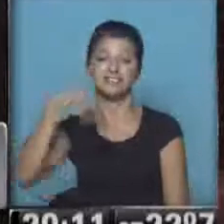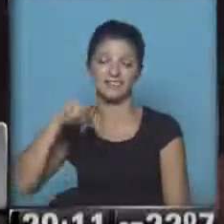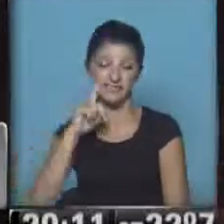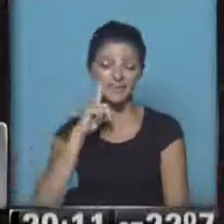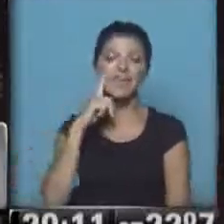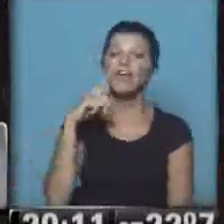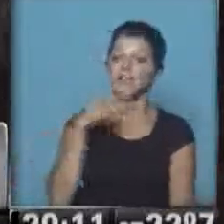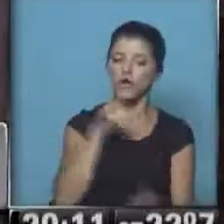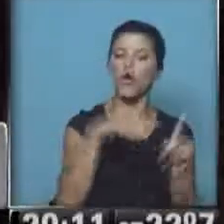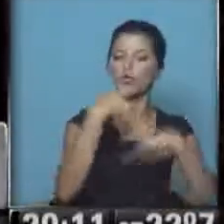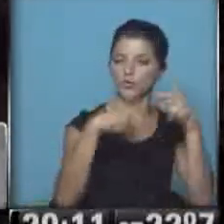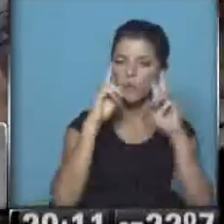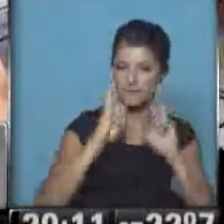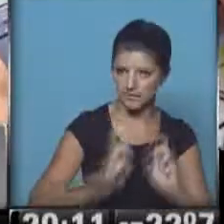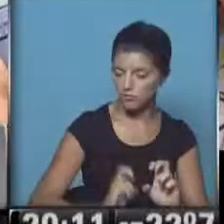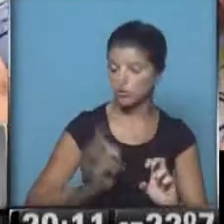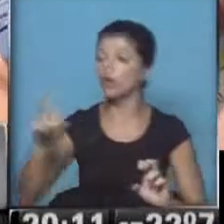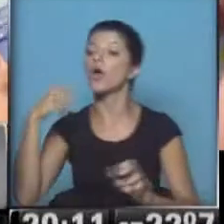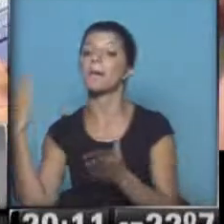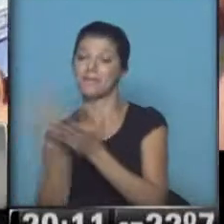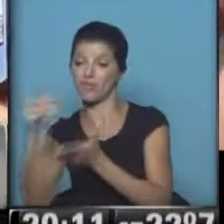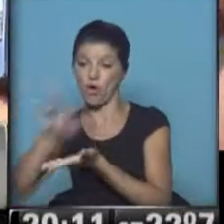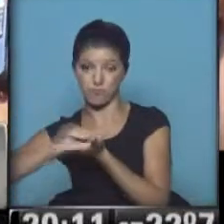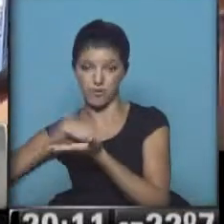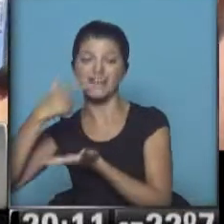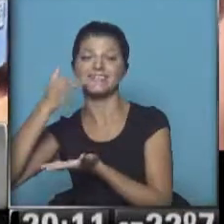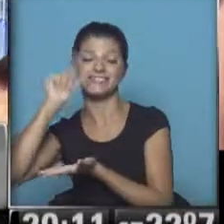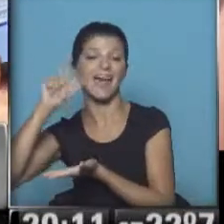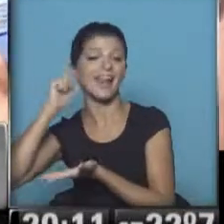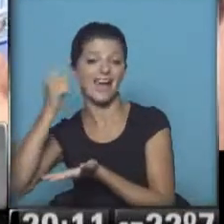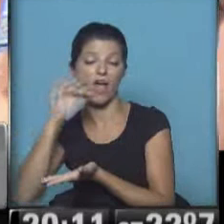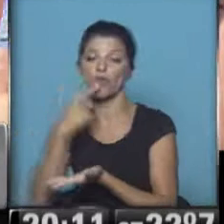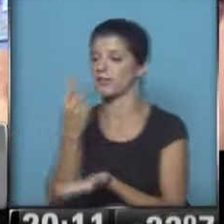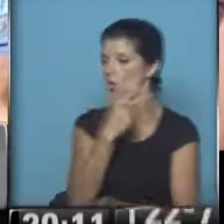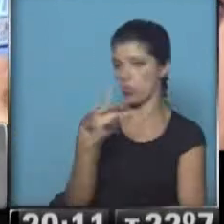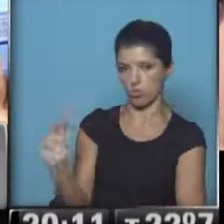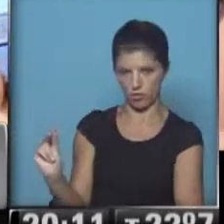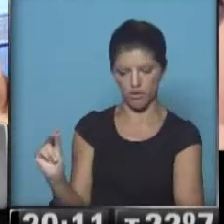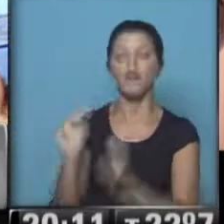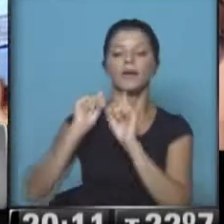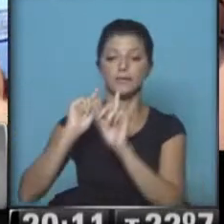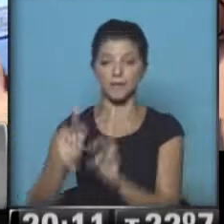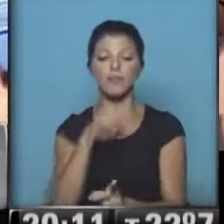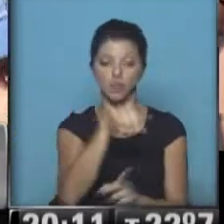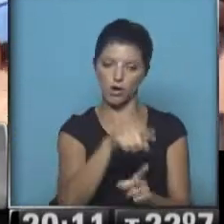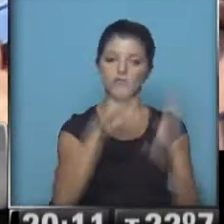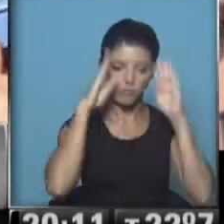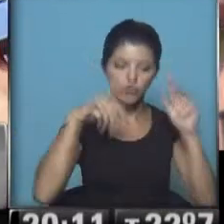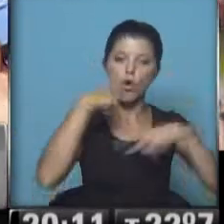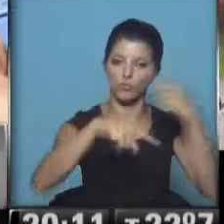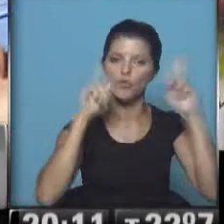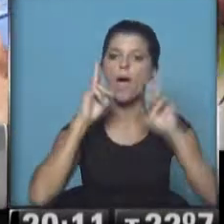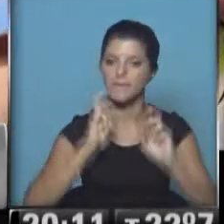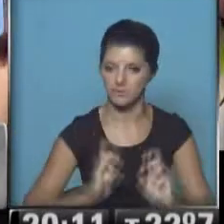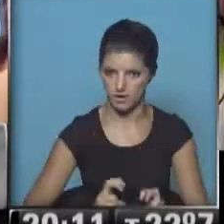recusación presentada por la ex esposa de Alberto Nisman, Sandra Arroyo Salgado, y ratificó a la fiscal Viviana Fein al frente de la investigación